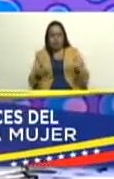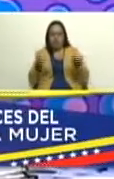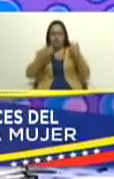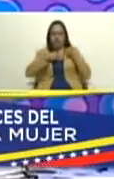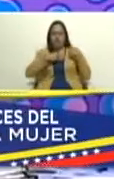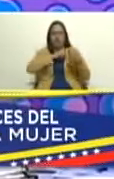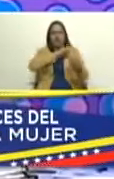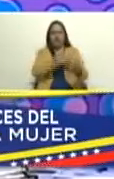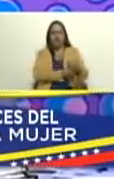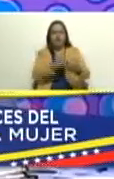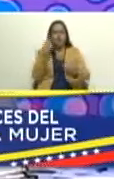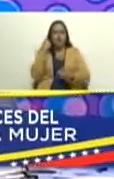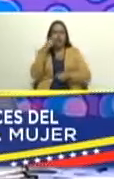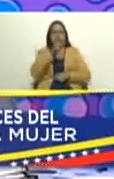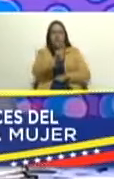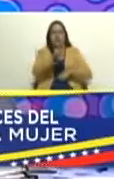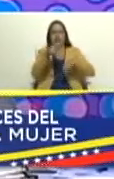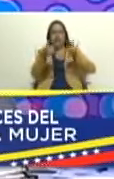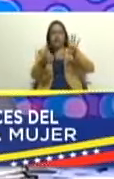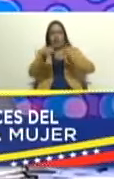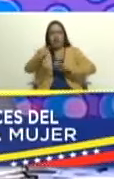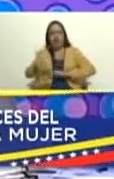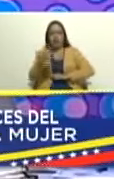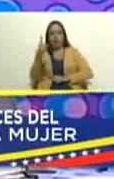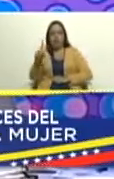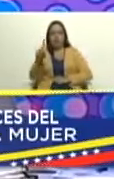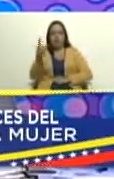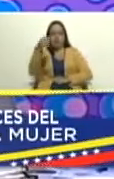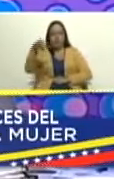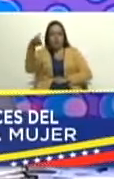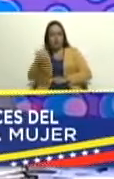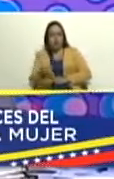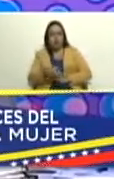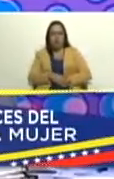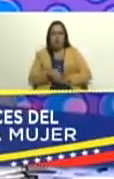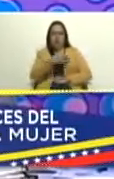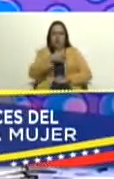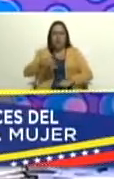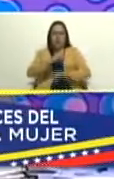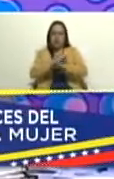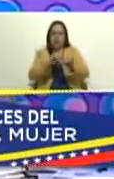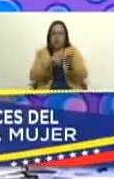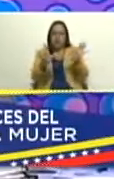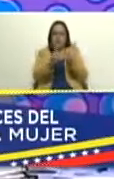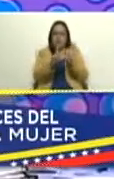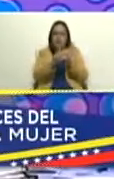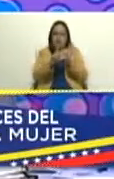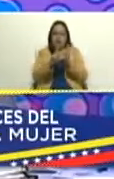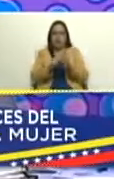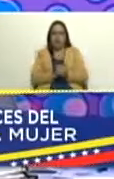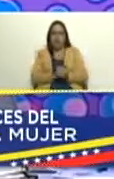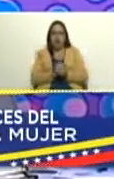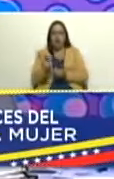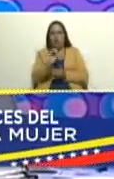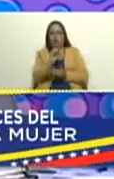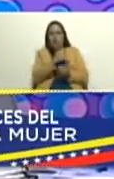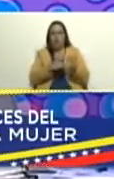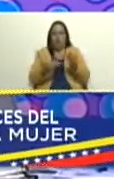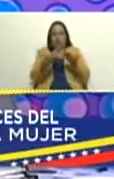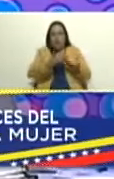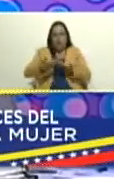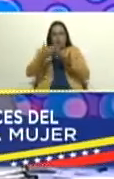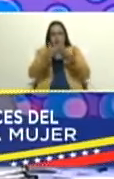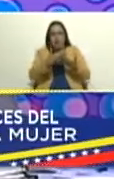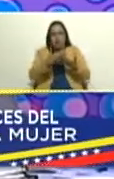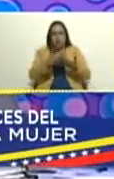mujer, 26.1% de las mujeres que quieren terminar su bachillerato, carrera universitaria,